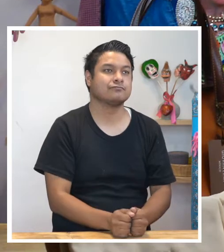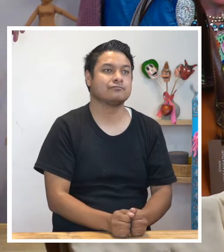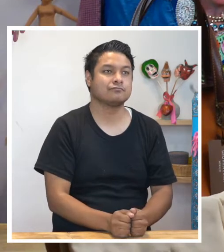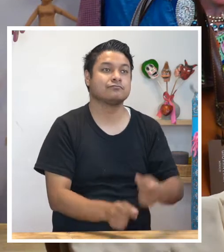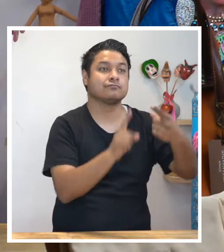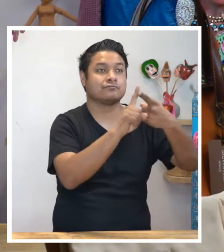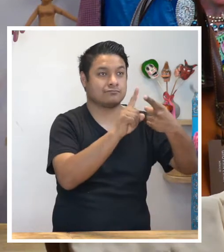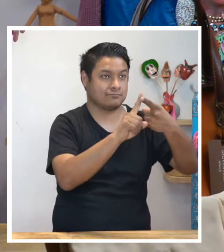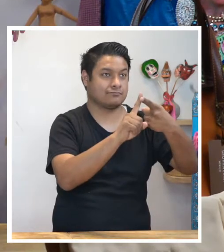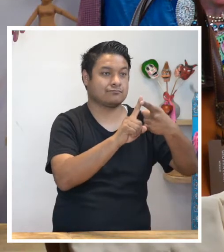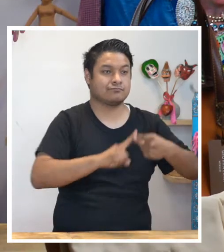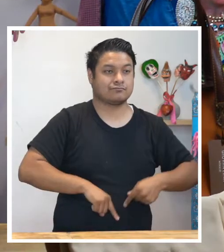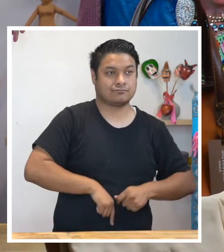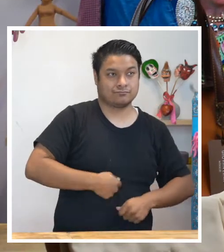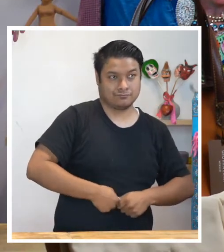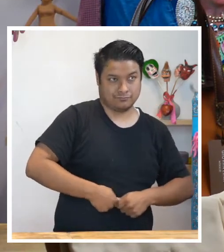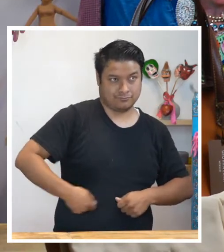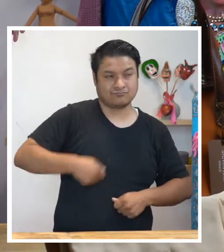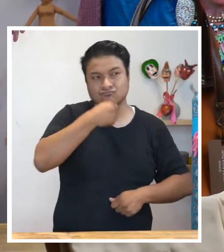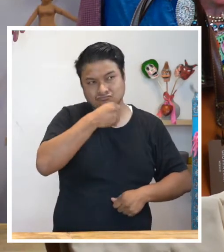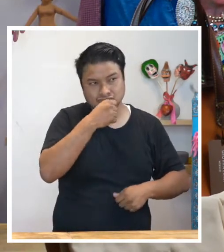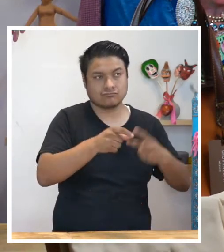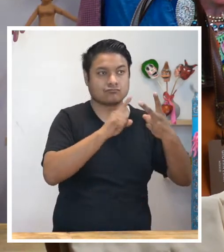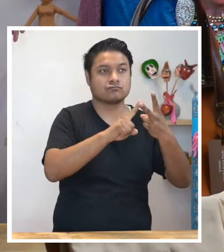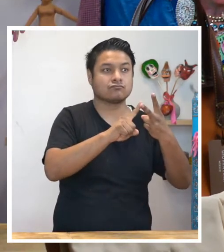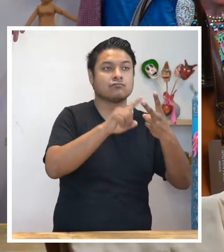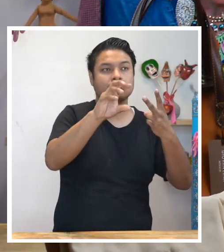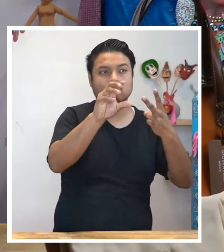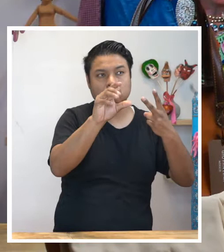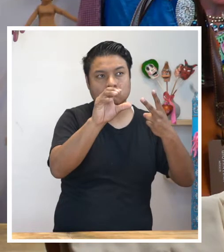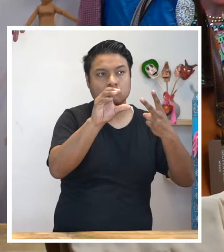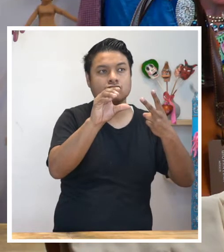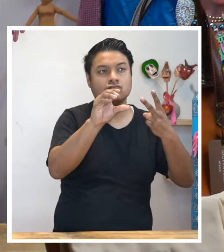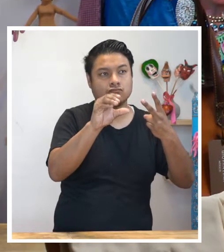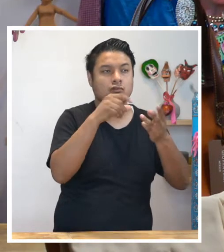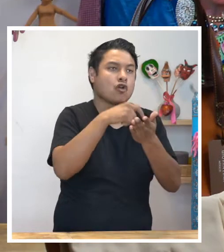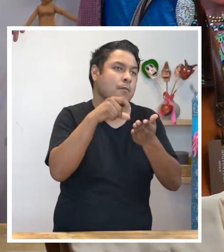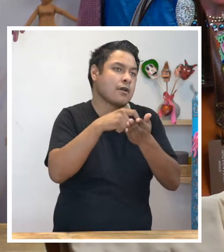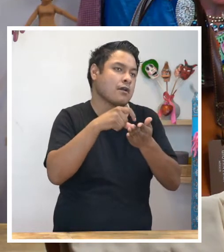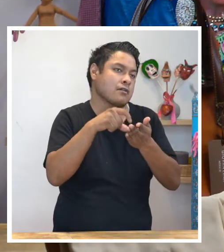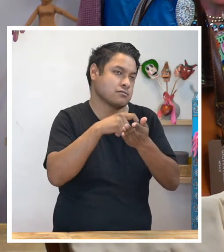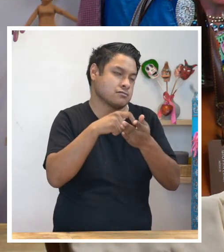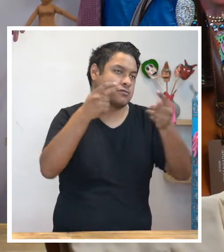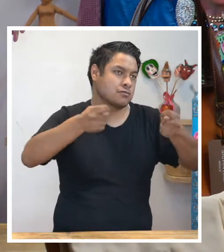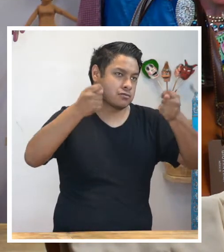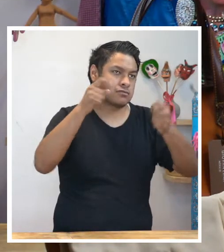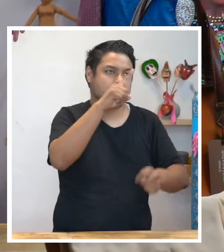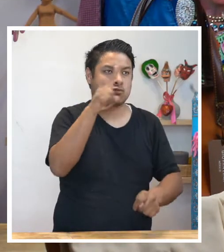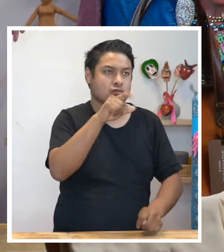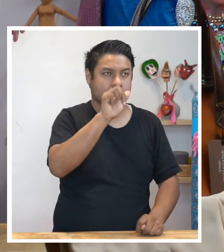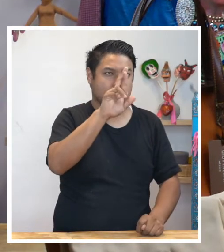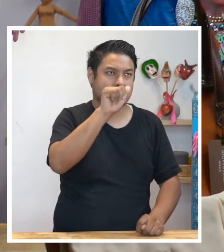El día de hoy no traje lo que es un taladro. Les voy a mostrar ahorita el cajón. Vamos a utilizar